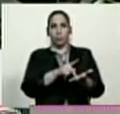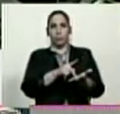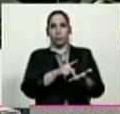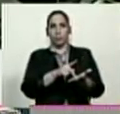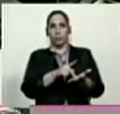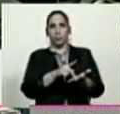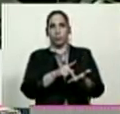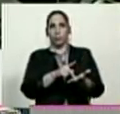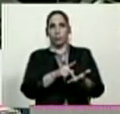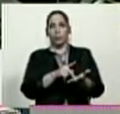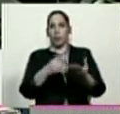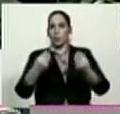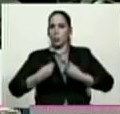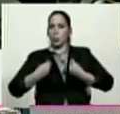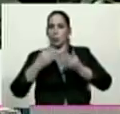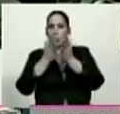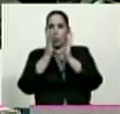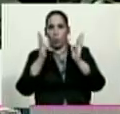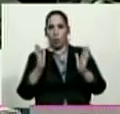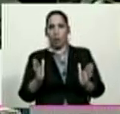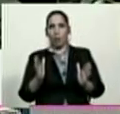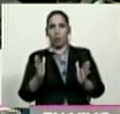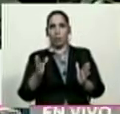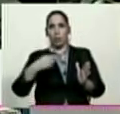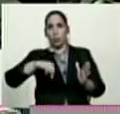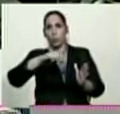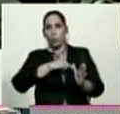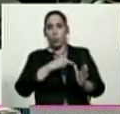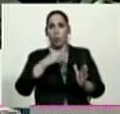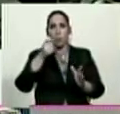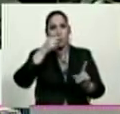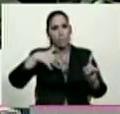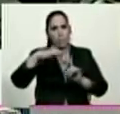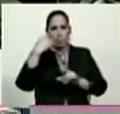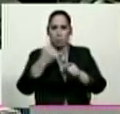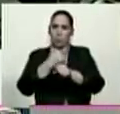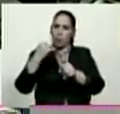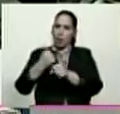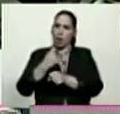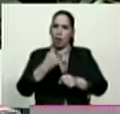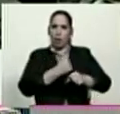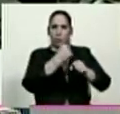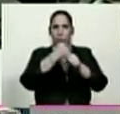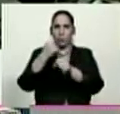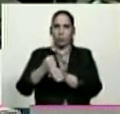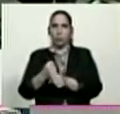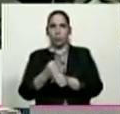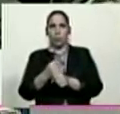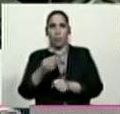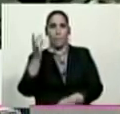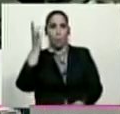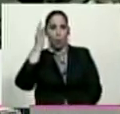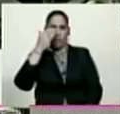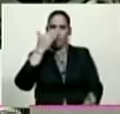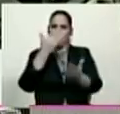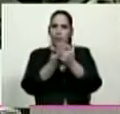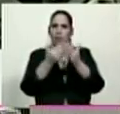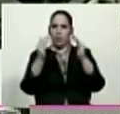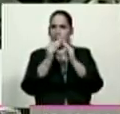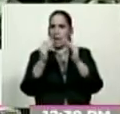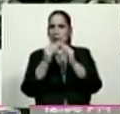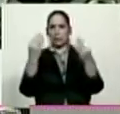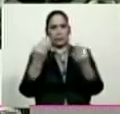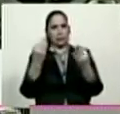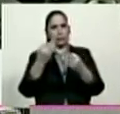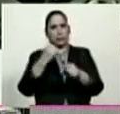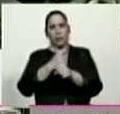de su vida escolar, nuestro pueblo laborando, trabajando, las mujeres al frente del hogar siempre,